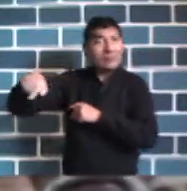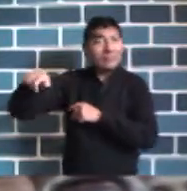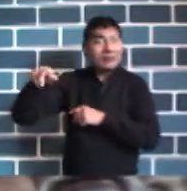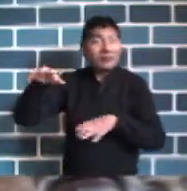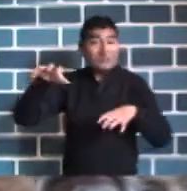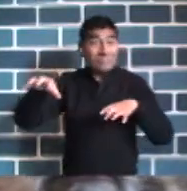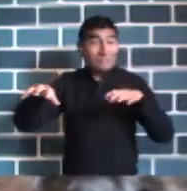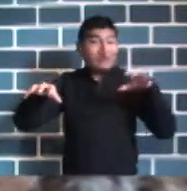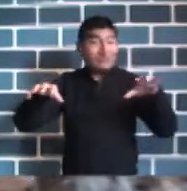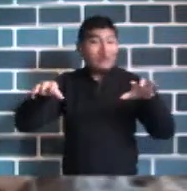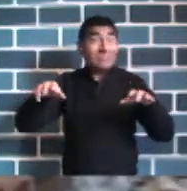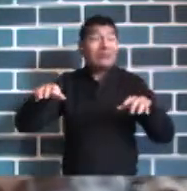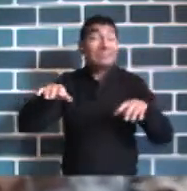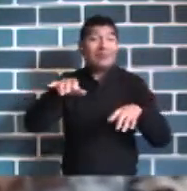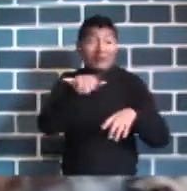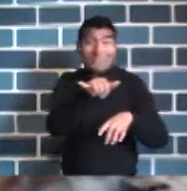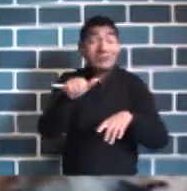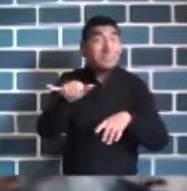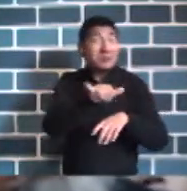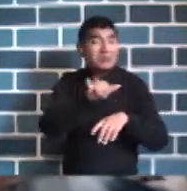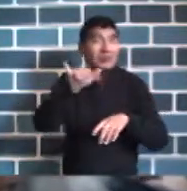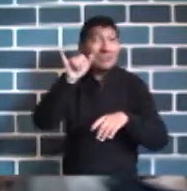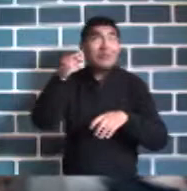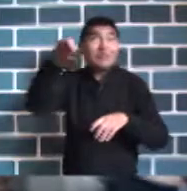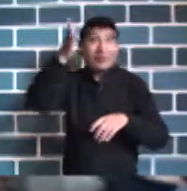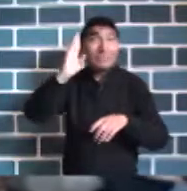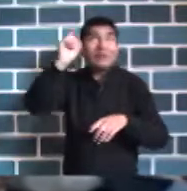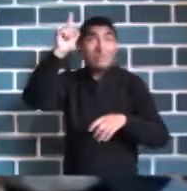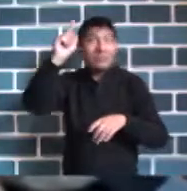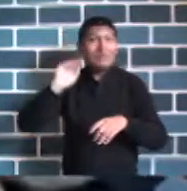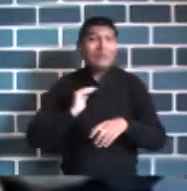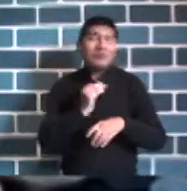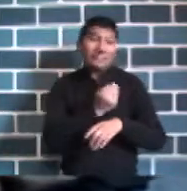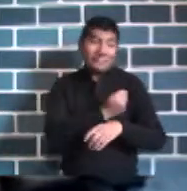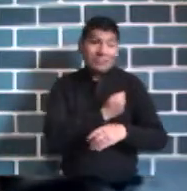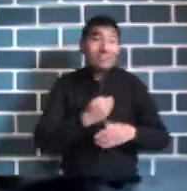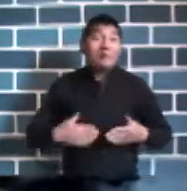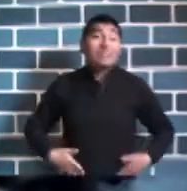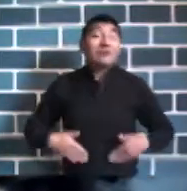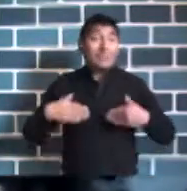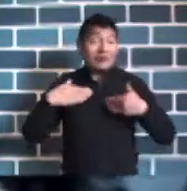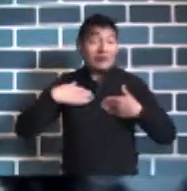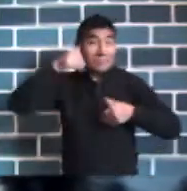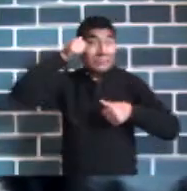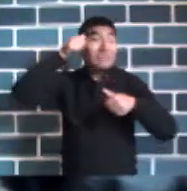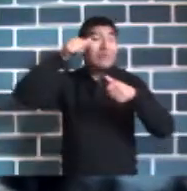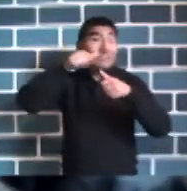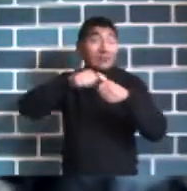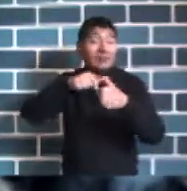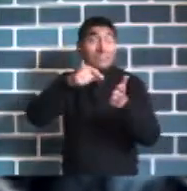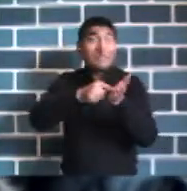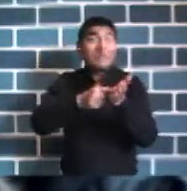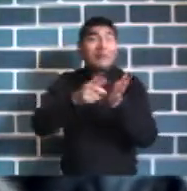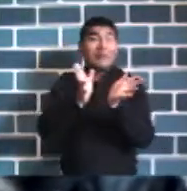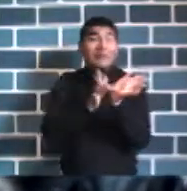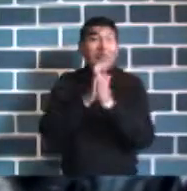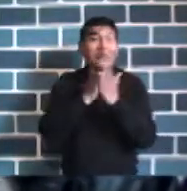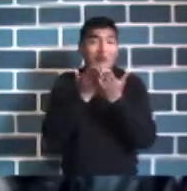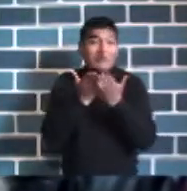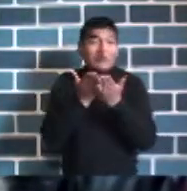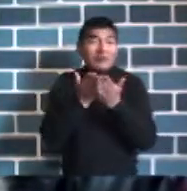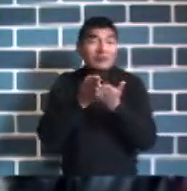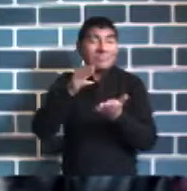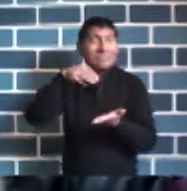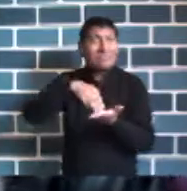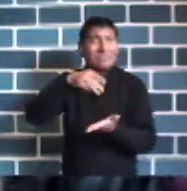también de modo privilegiado son presencia de dios en nuestras vidas recordemos al que el texto del evangelio de